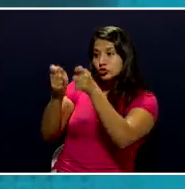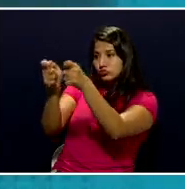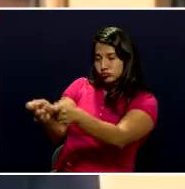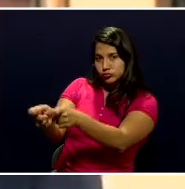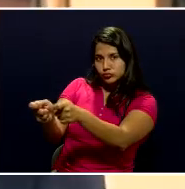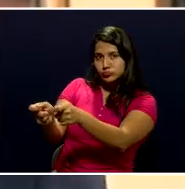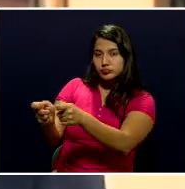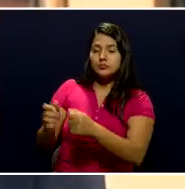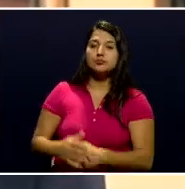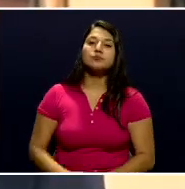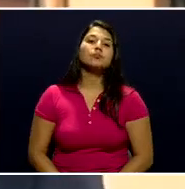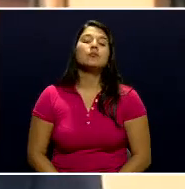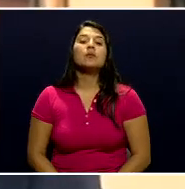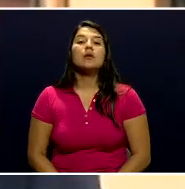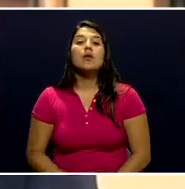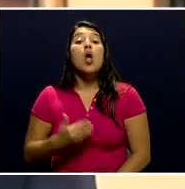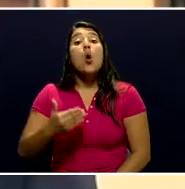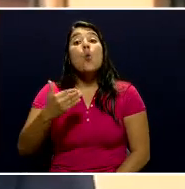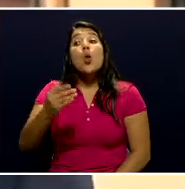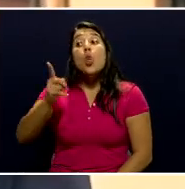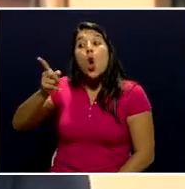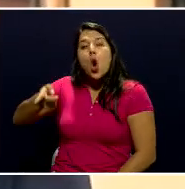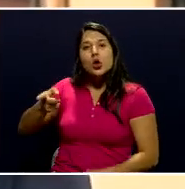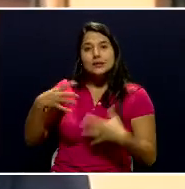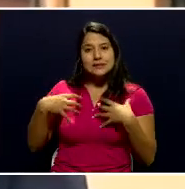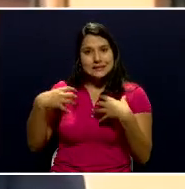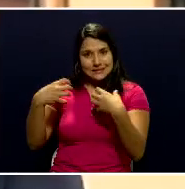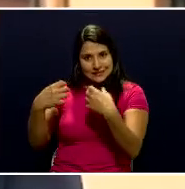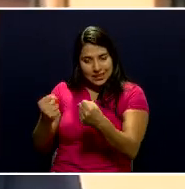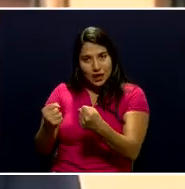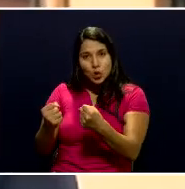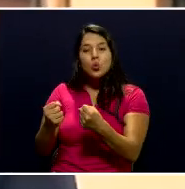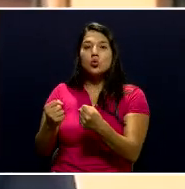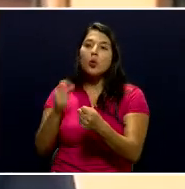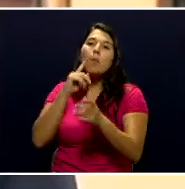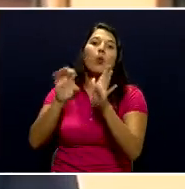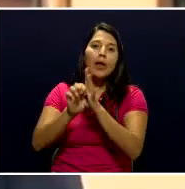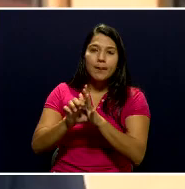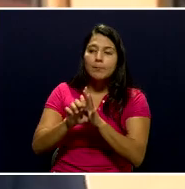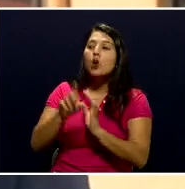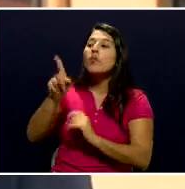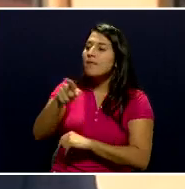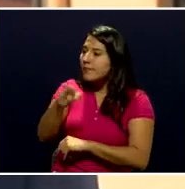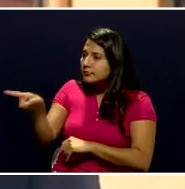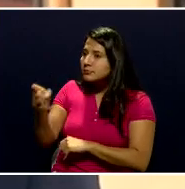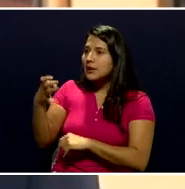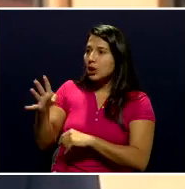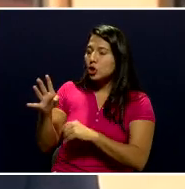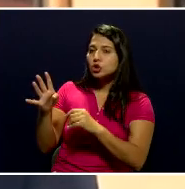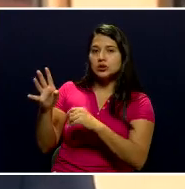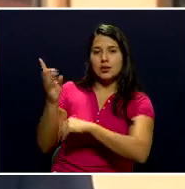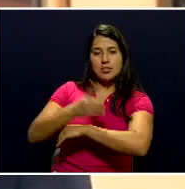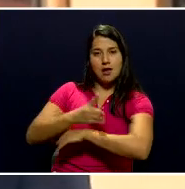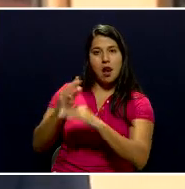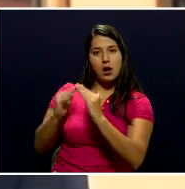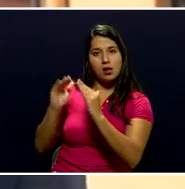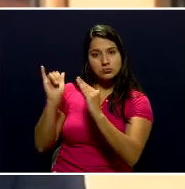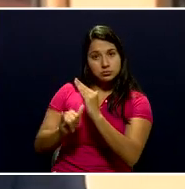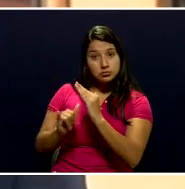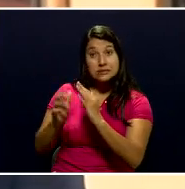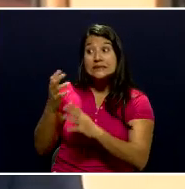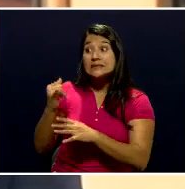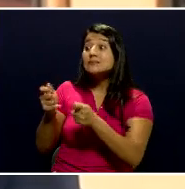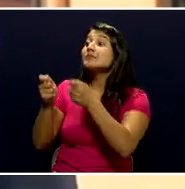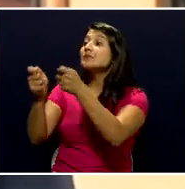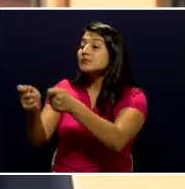detención. Cuando una orden sanitaria, por ejemplo, permanecer en cuarentena, se le entrega a un ciudadano y no la cumple,